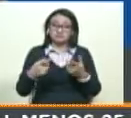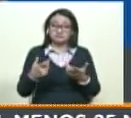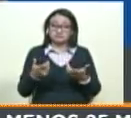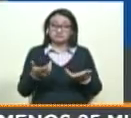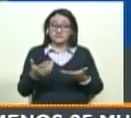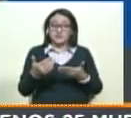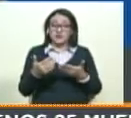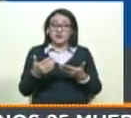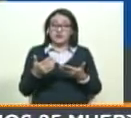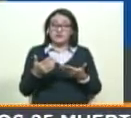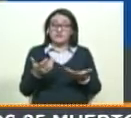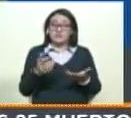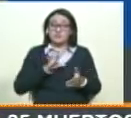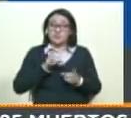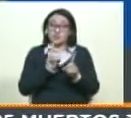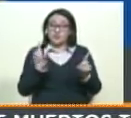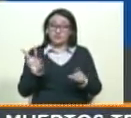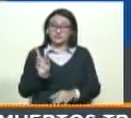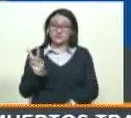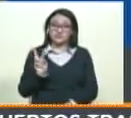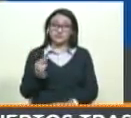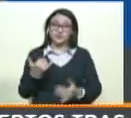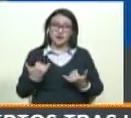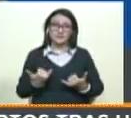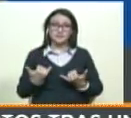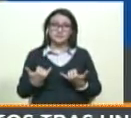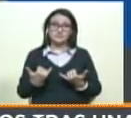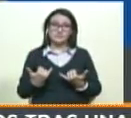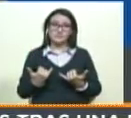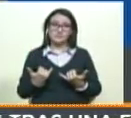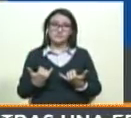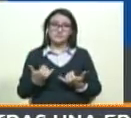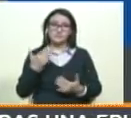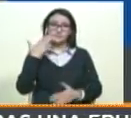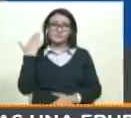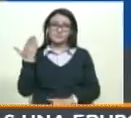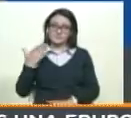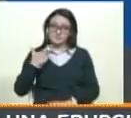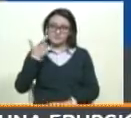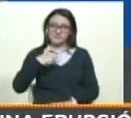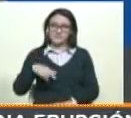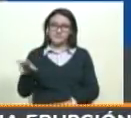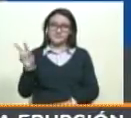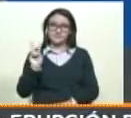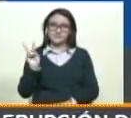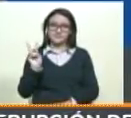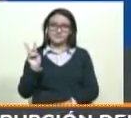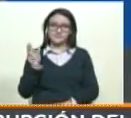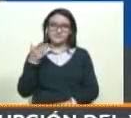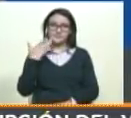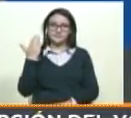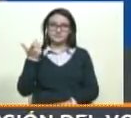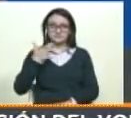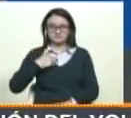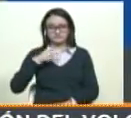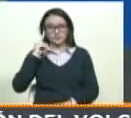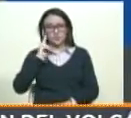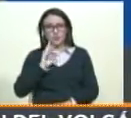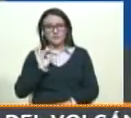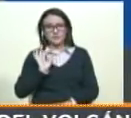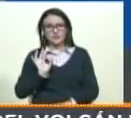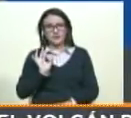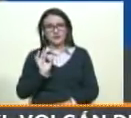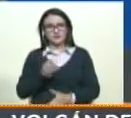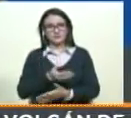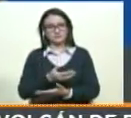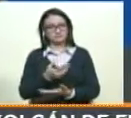de la democracia venezolana. De manera que aquí estamos y bueno, muy orgullosos de ser venezolanos, muy orgullosos de ser bolivarianos desde